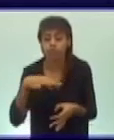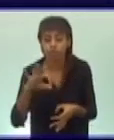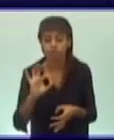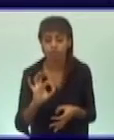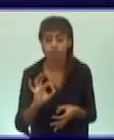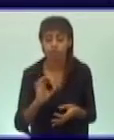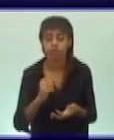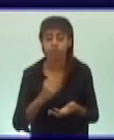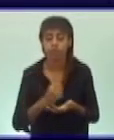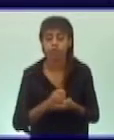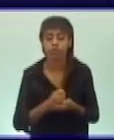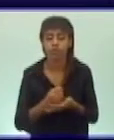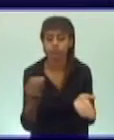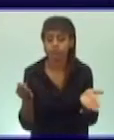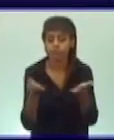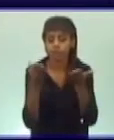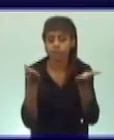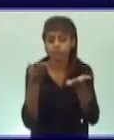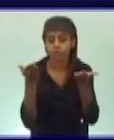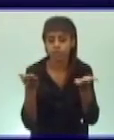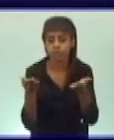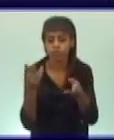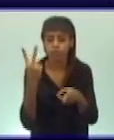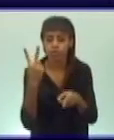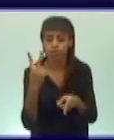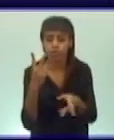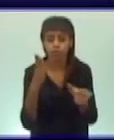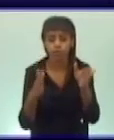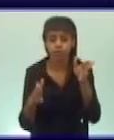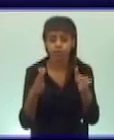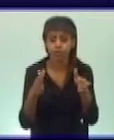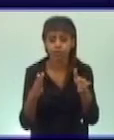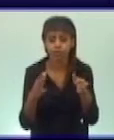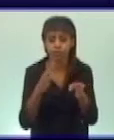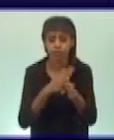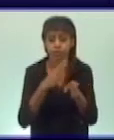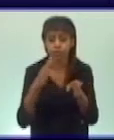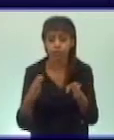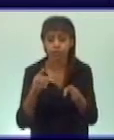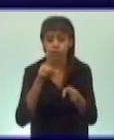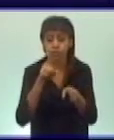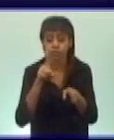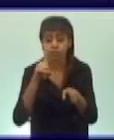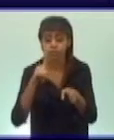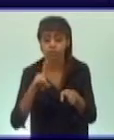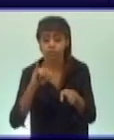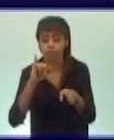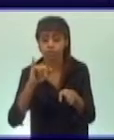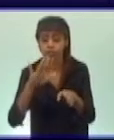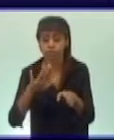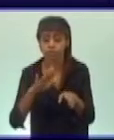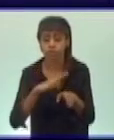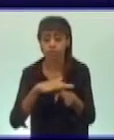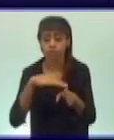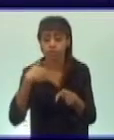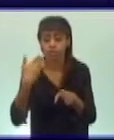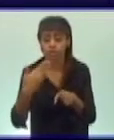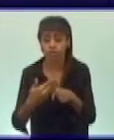ese desarrollo socioeconómico en dos etapas, hasta 1965 y luego